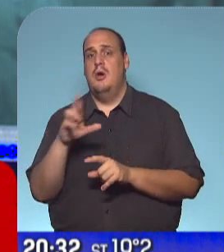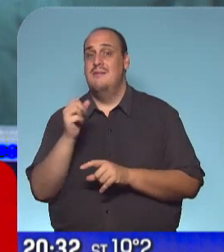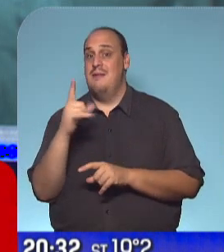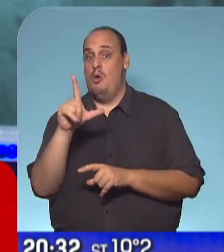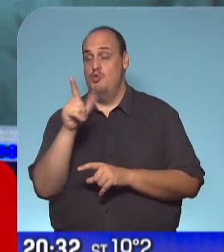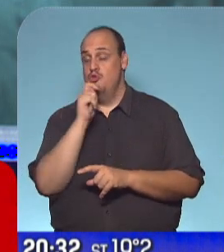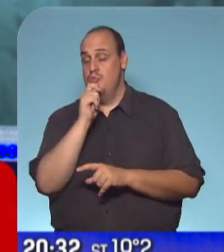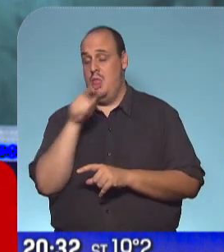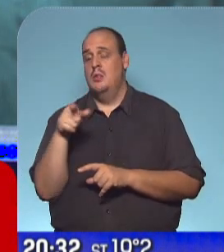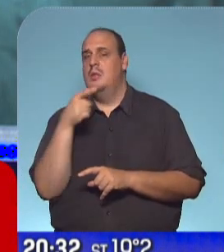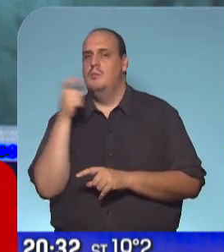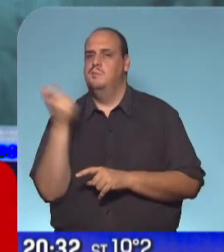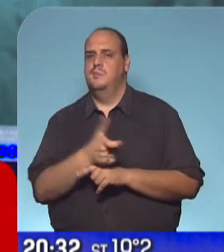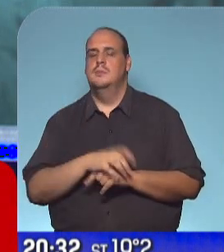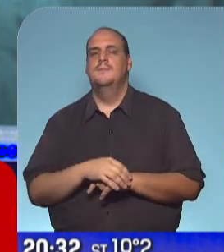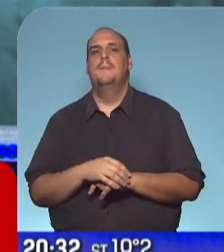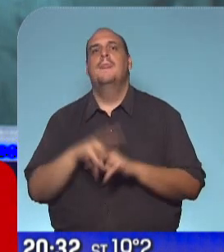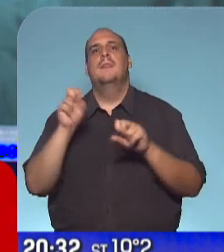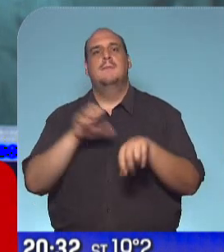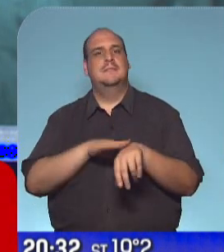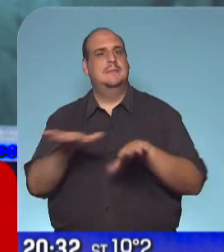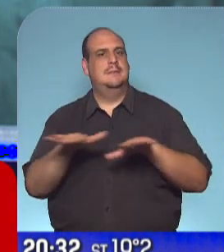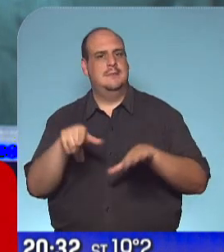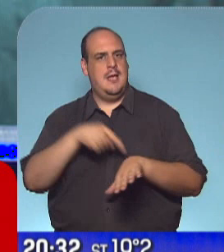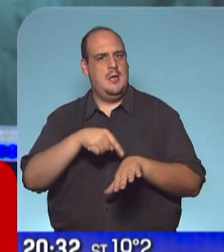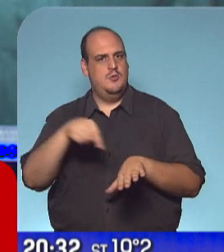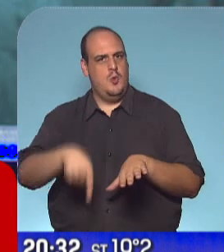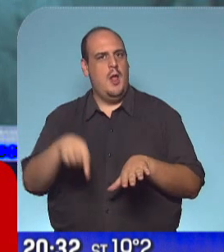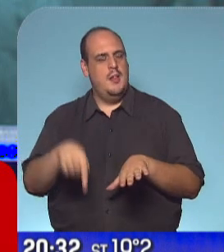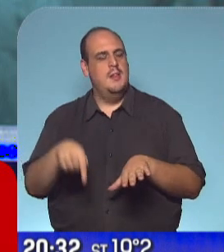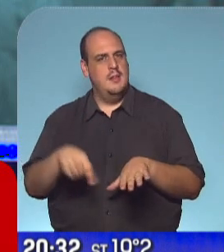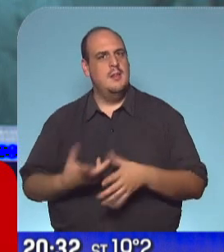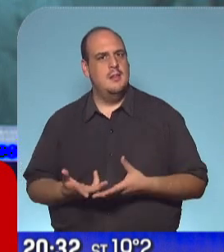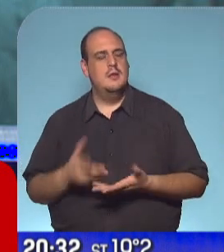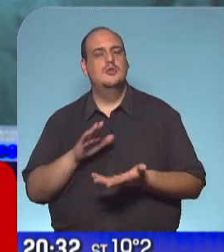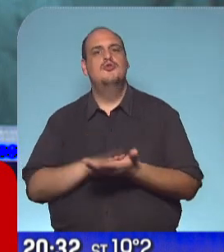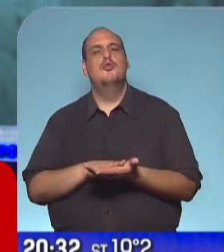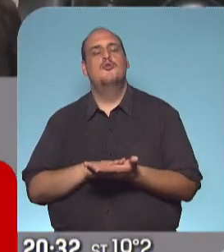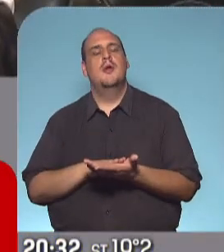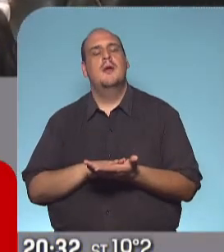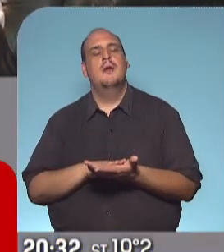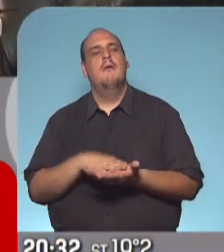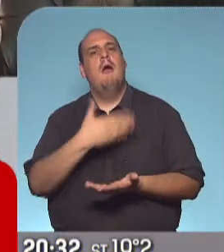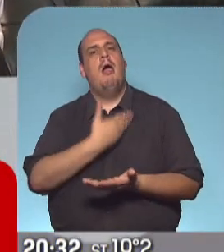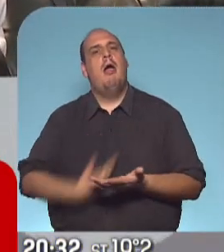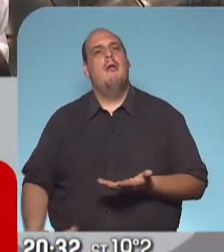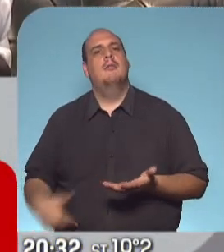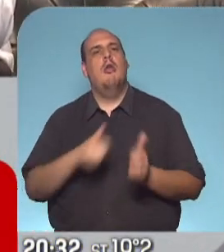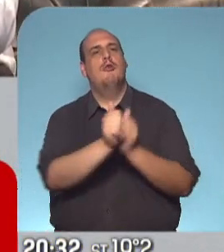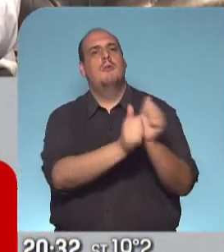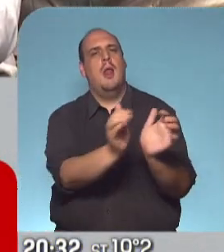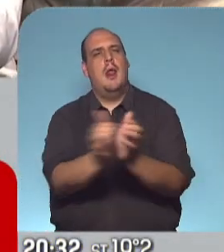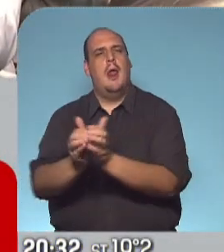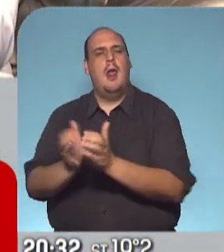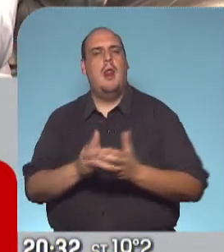allí. La primera es con la situación actual, con la ayuda que ha dado y que está dando el Estado a las pequeñas y medianas